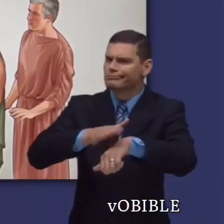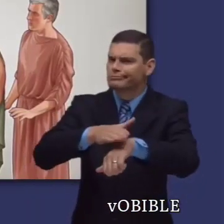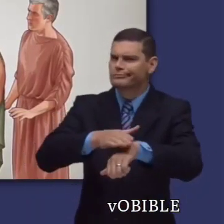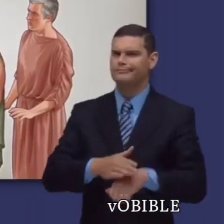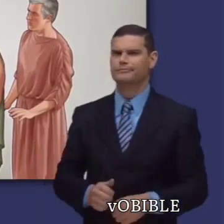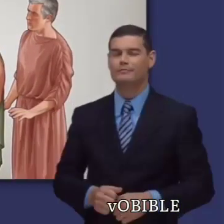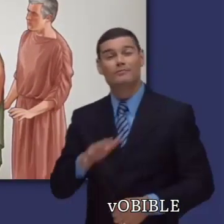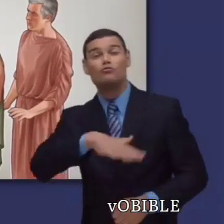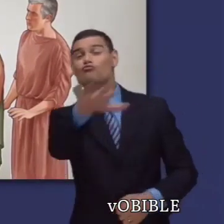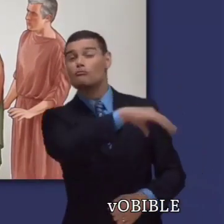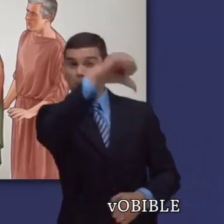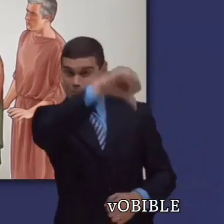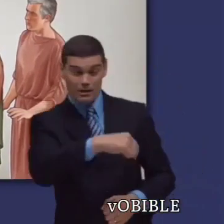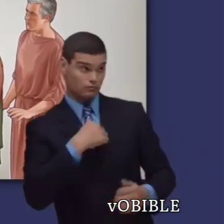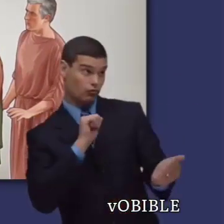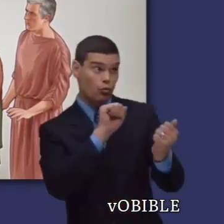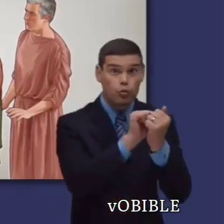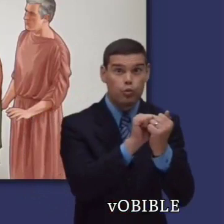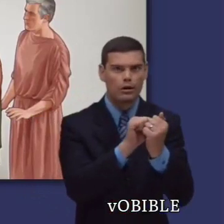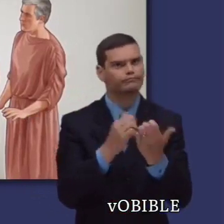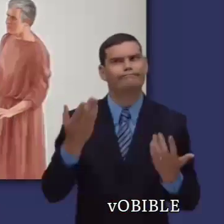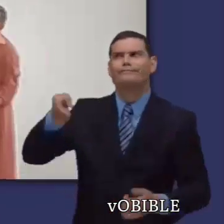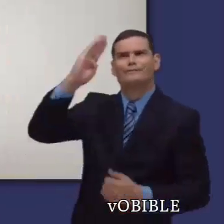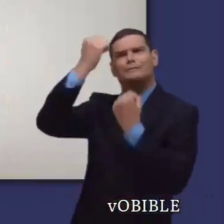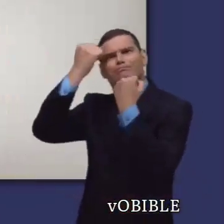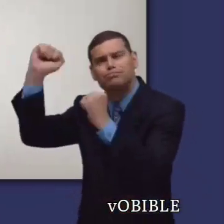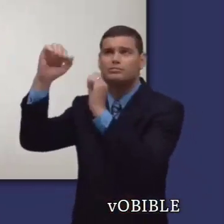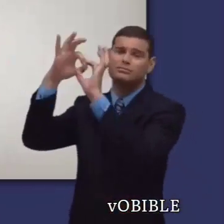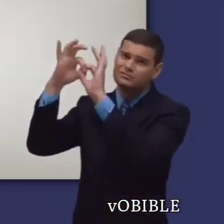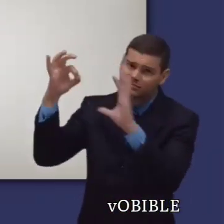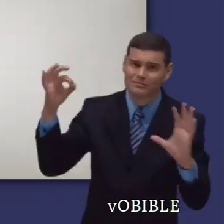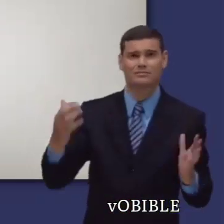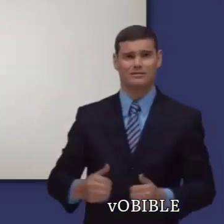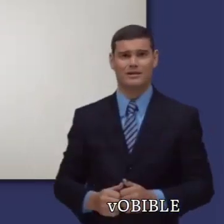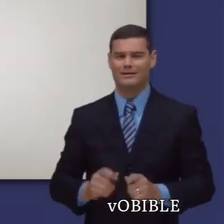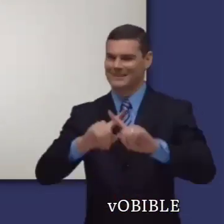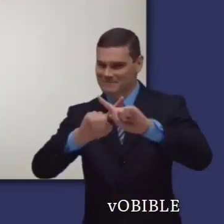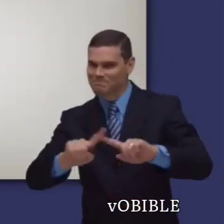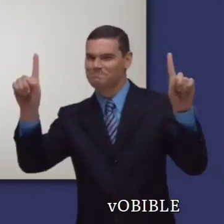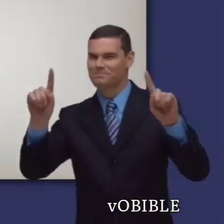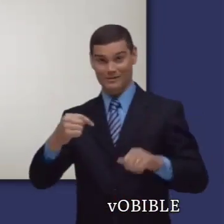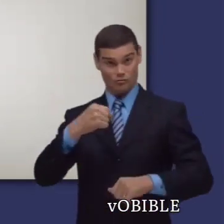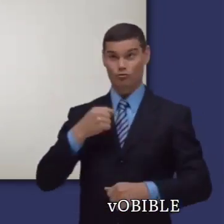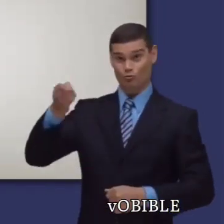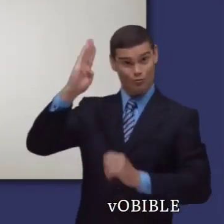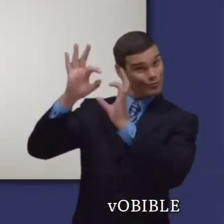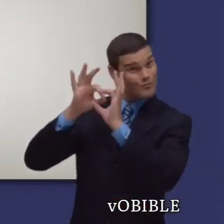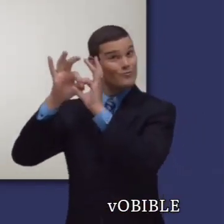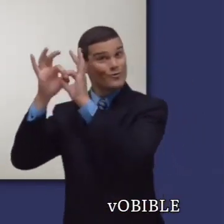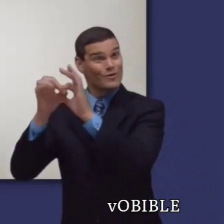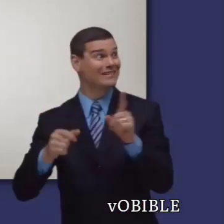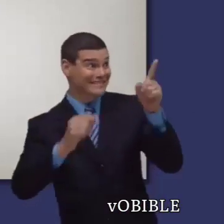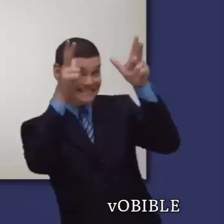Santiago también dice que cualquiera que quiere ser amigo del mundo, se está haciendo enemigo de Dios.